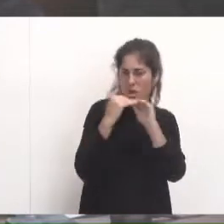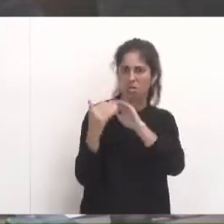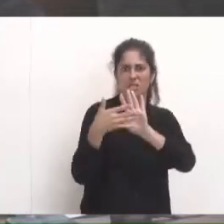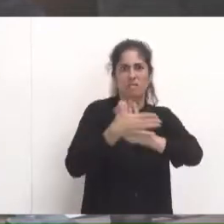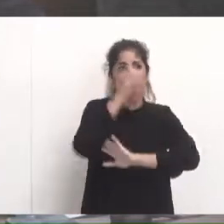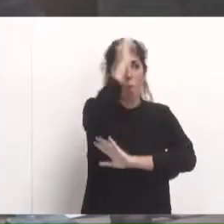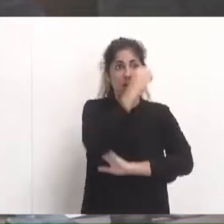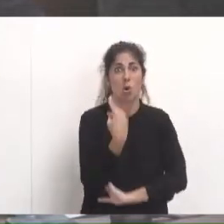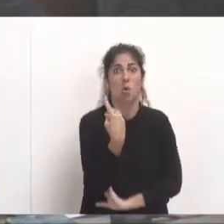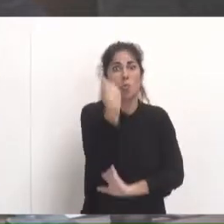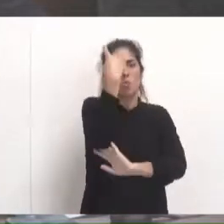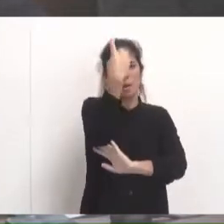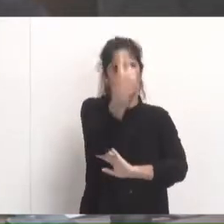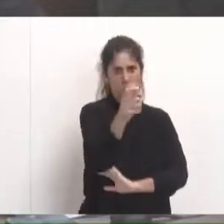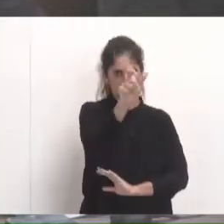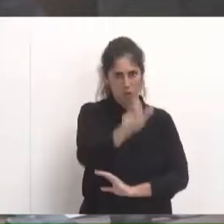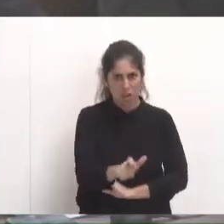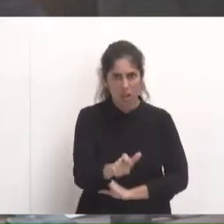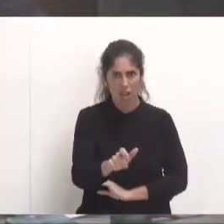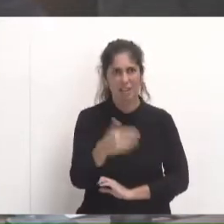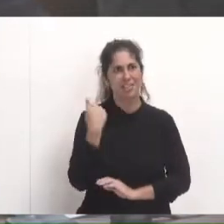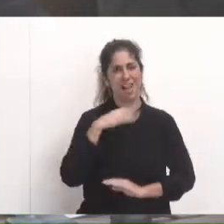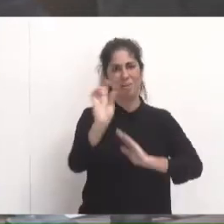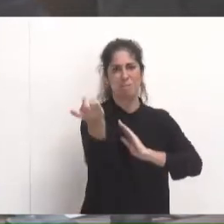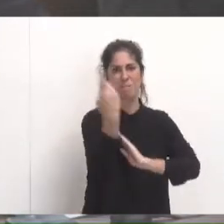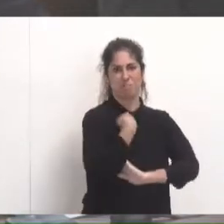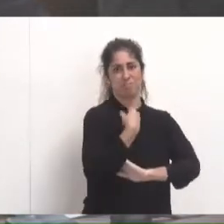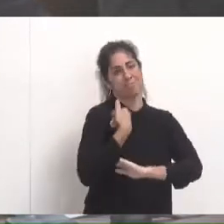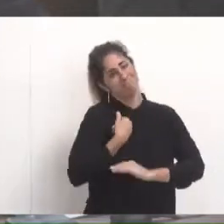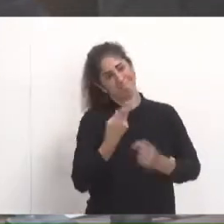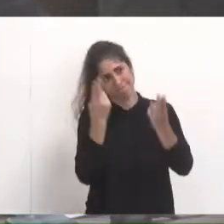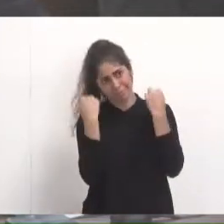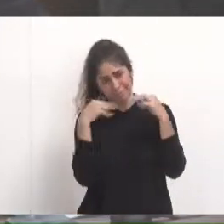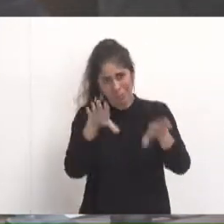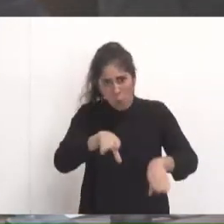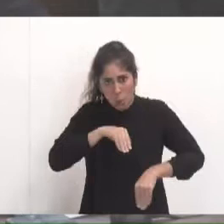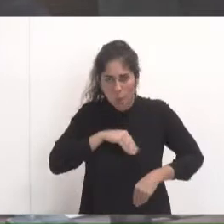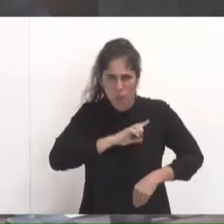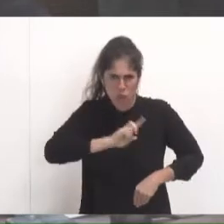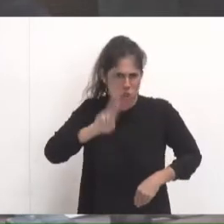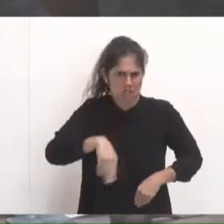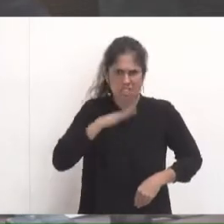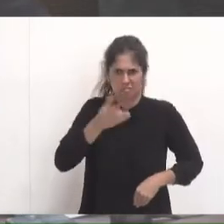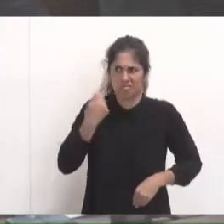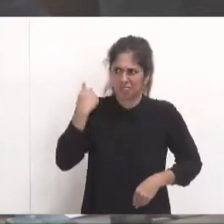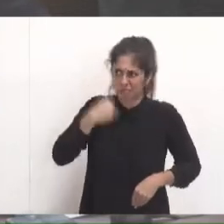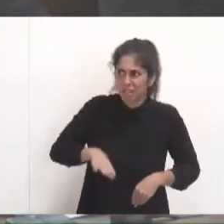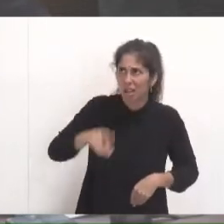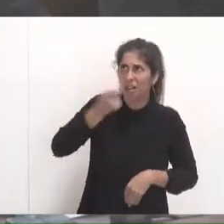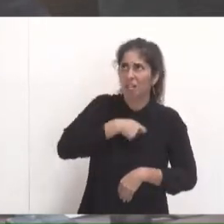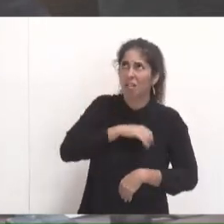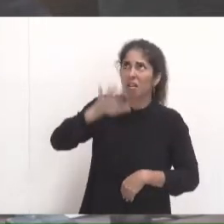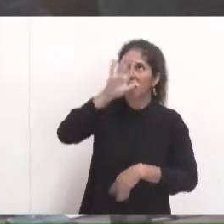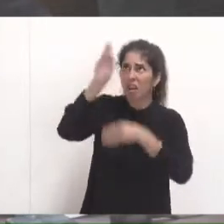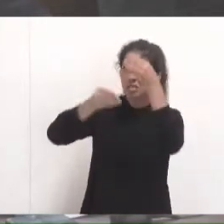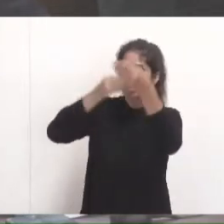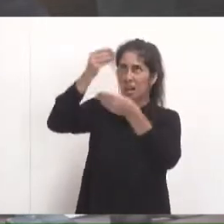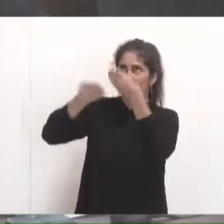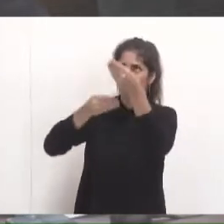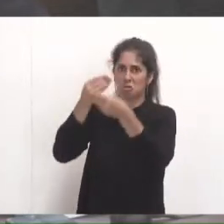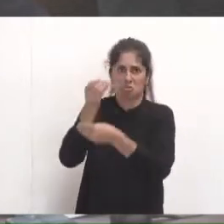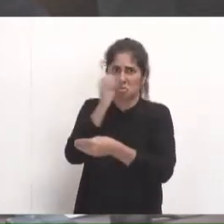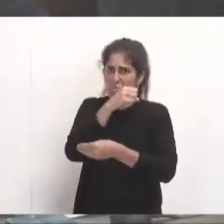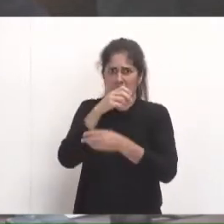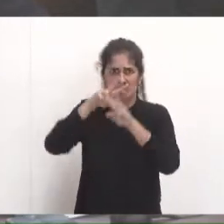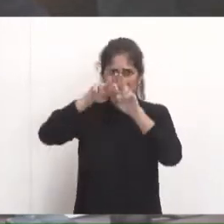experto, obviamente, no determine, como no lo ha determinado, lo que ya ha concluido con un estudio, cosa que no se ha hecho aquí. Porque aquí